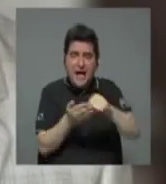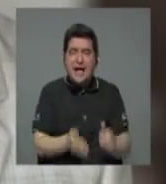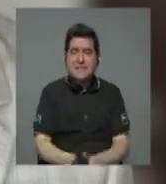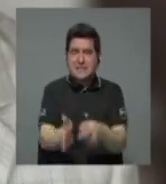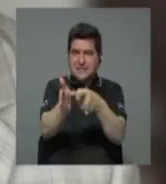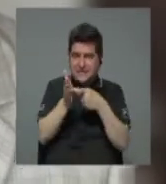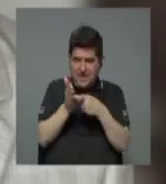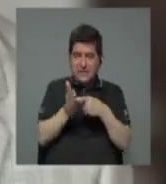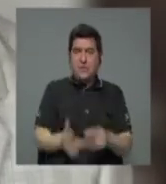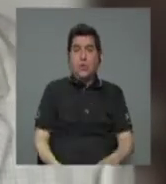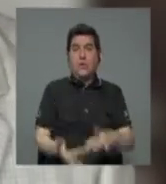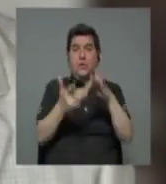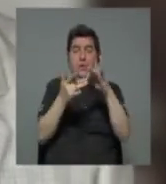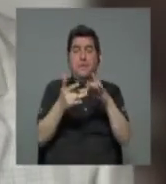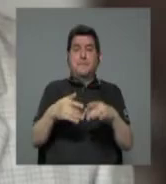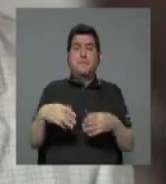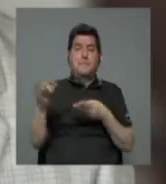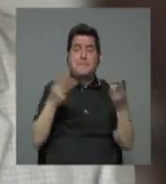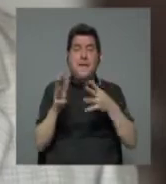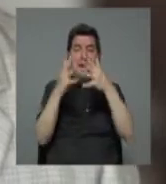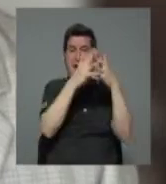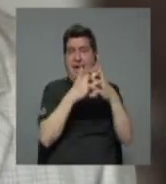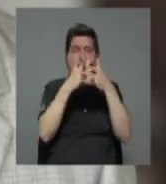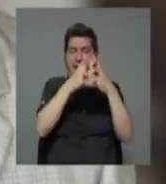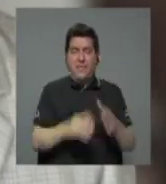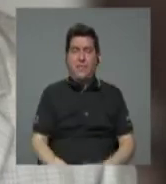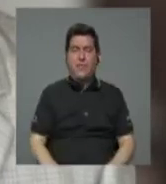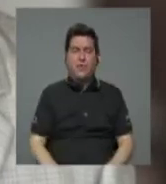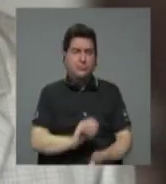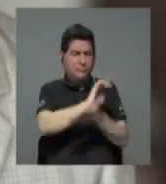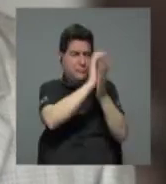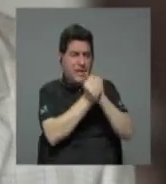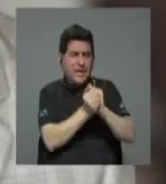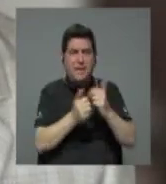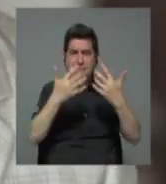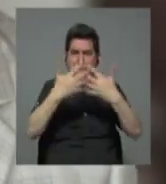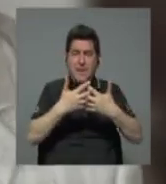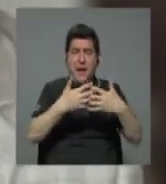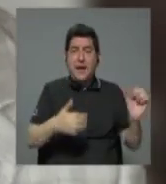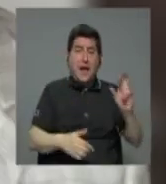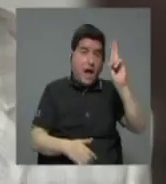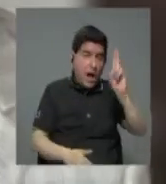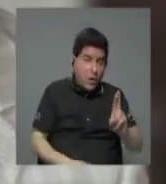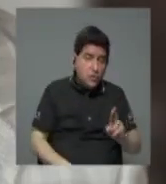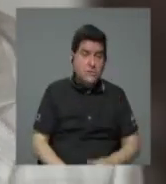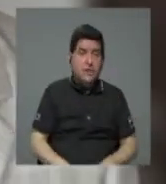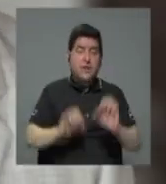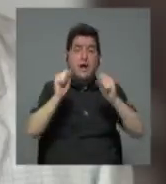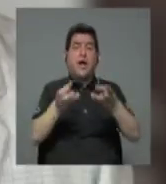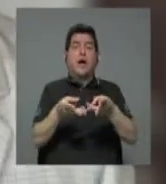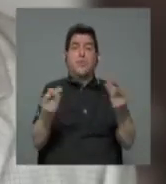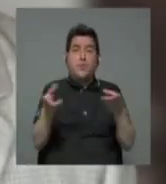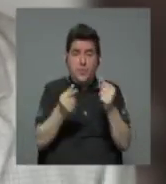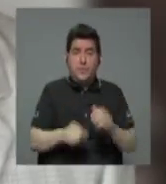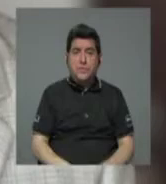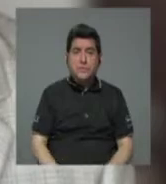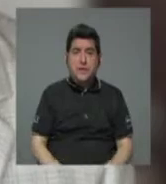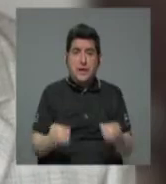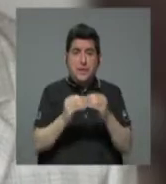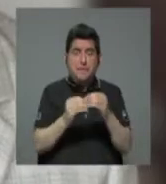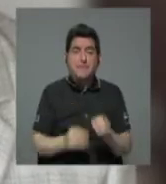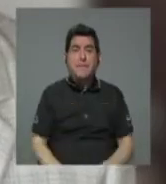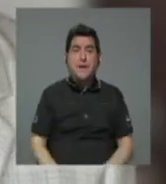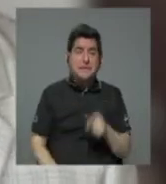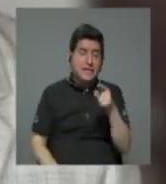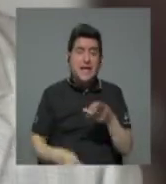que es fundamentalmente el mercado de Estados Unidos, y relocalizar plantas en Costa Rica para producir aún más al mercado de